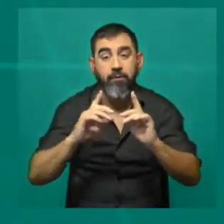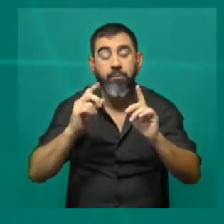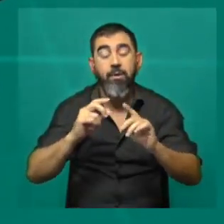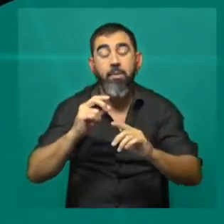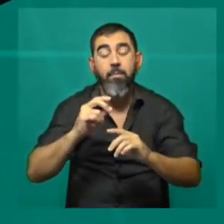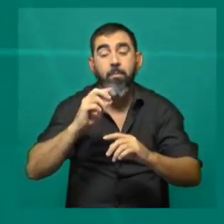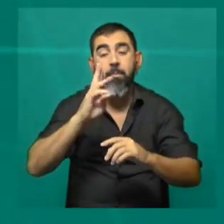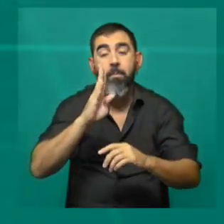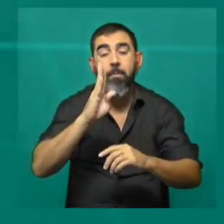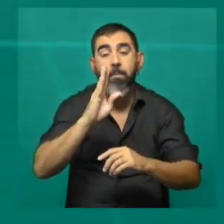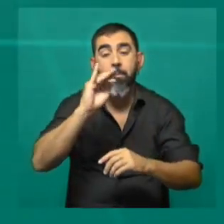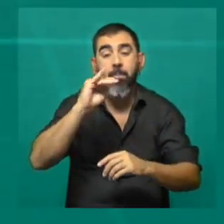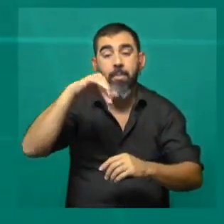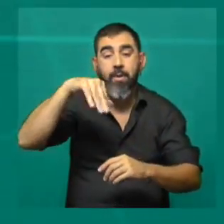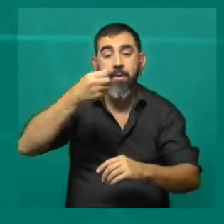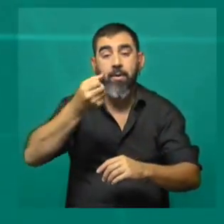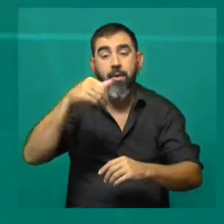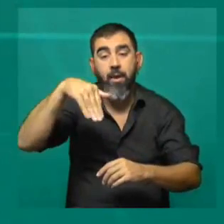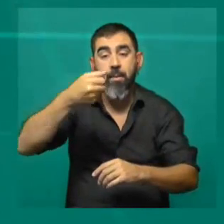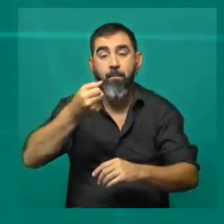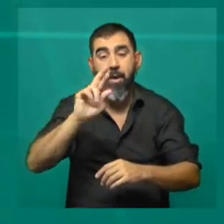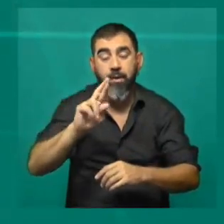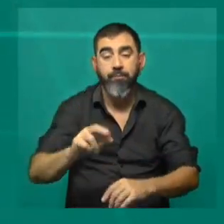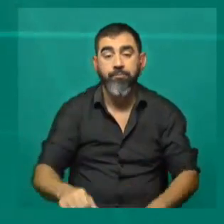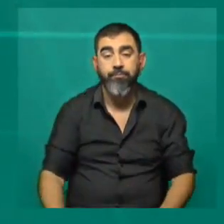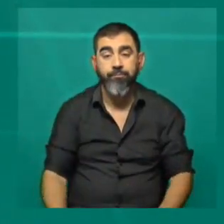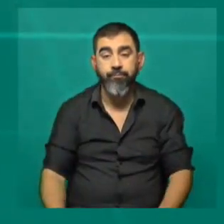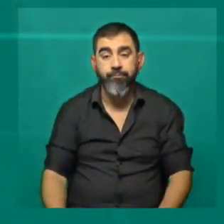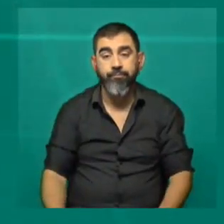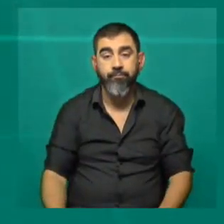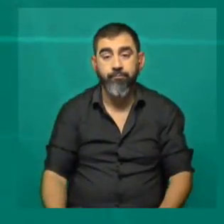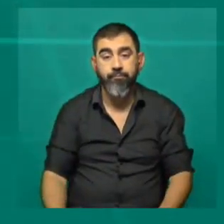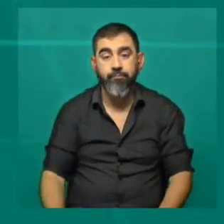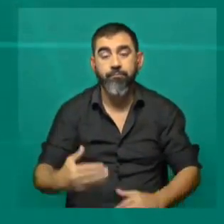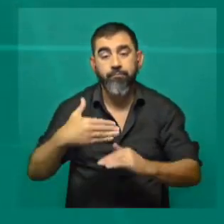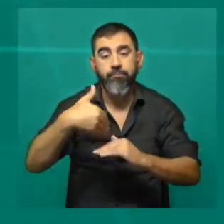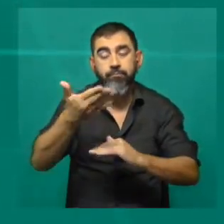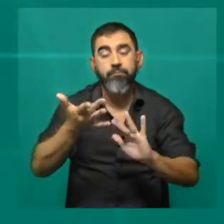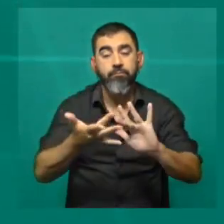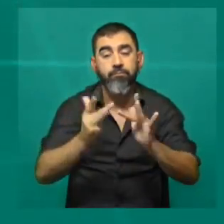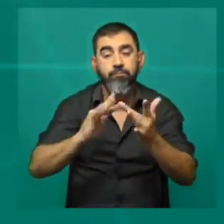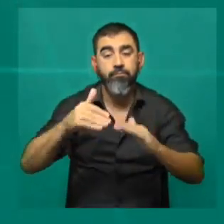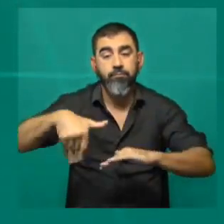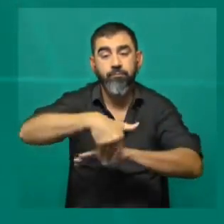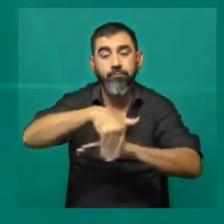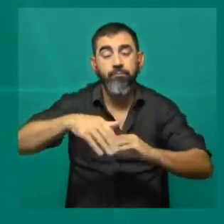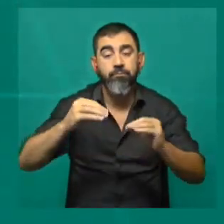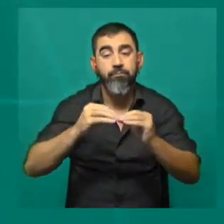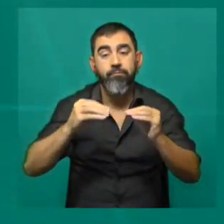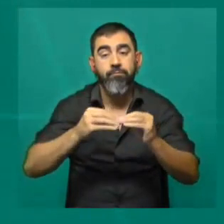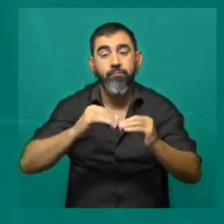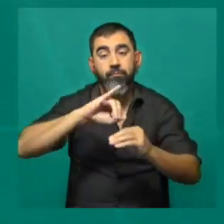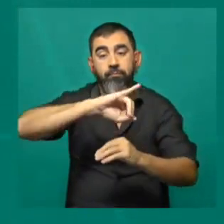en pinamar también Bueno muy bien y vamos a salir de los Cómo no vamos ya está nuestro querido